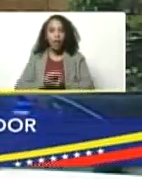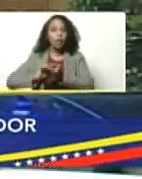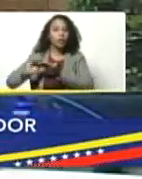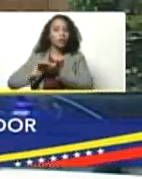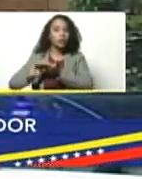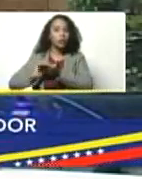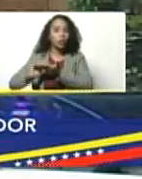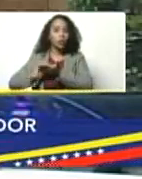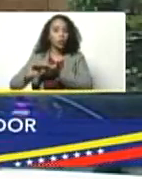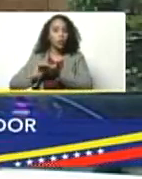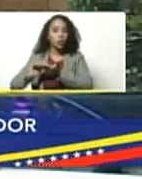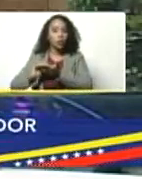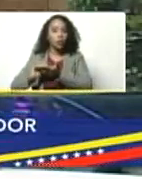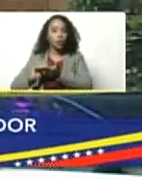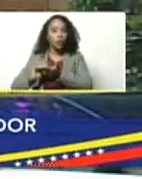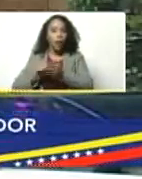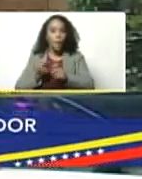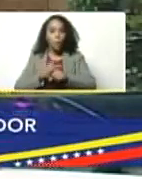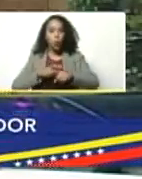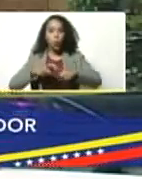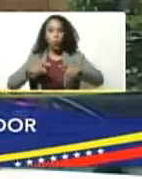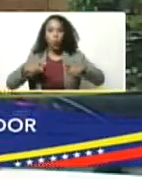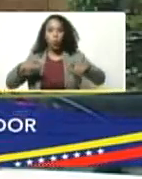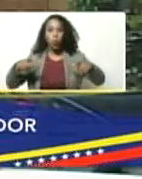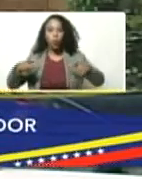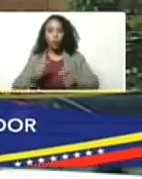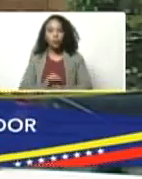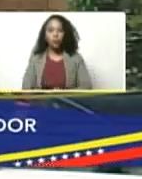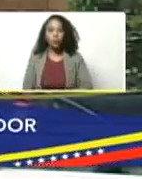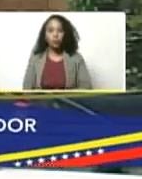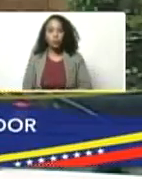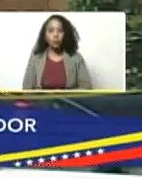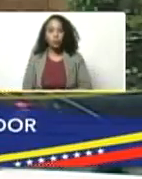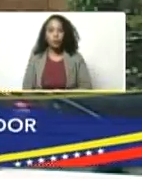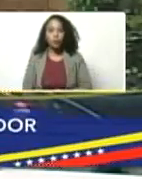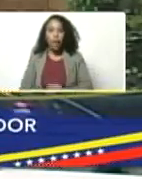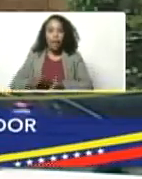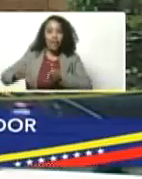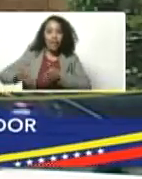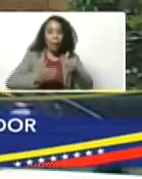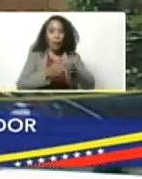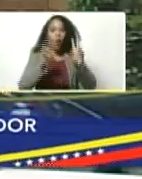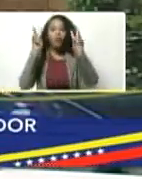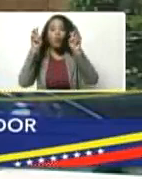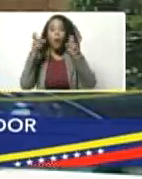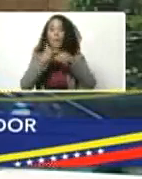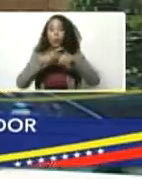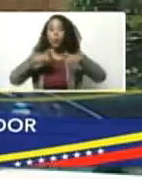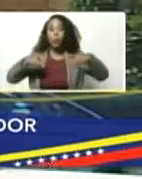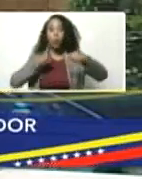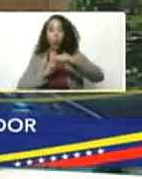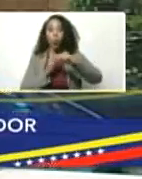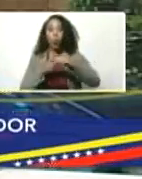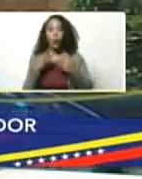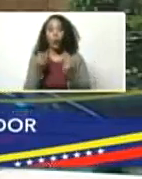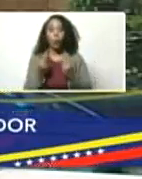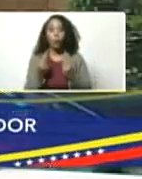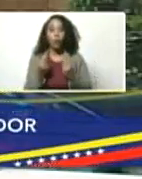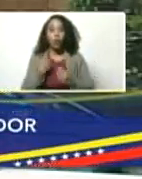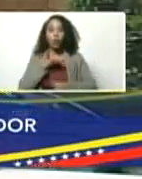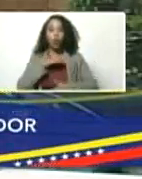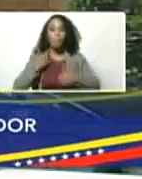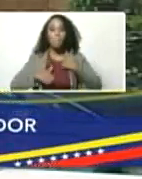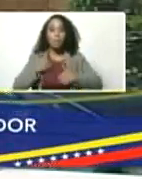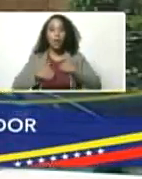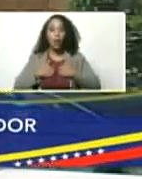recuperación, del crecimiento, el camino de la nueva prosperidad económica. Y hoy estamos en miércoles